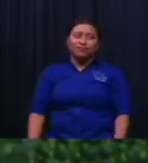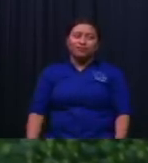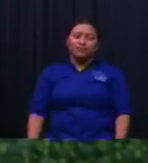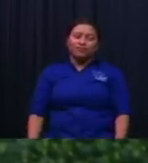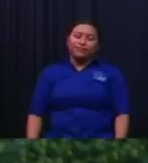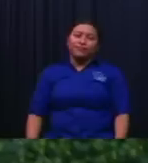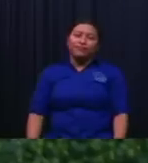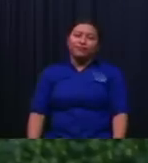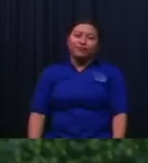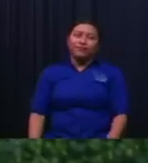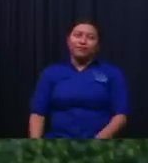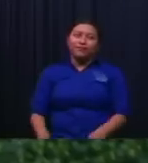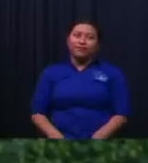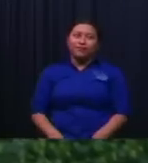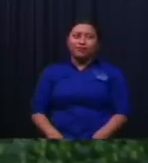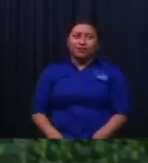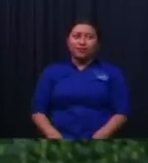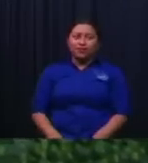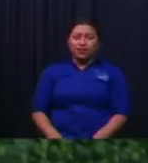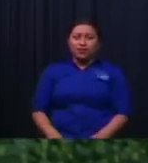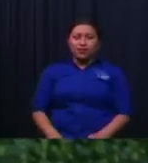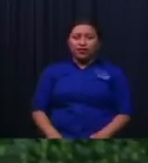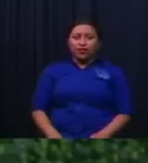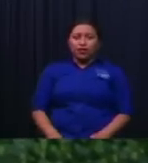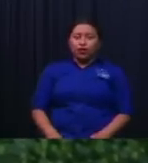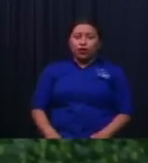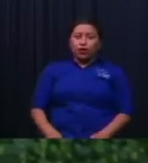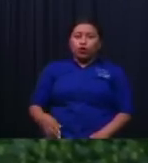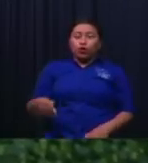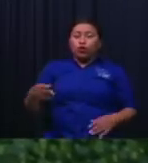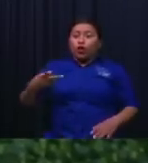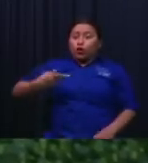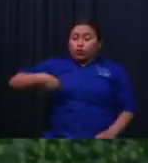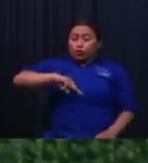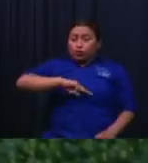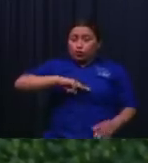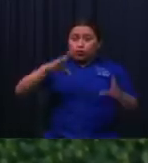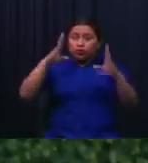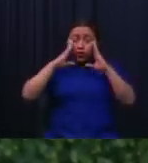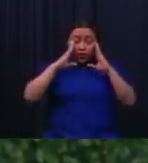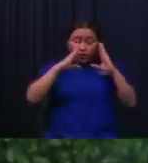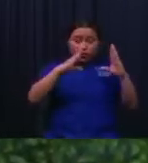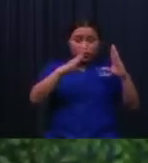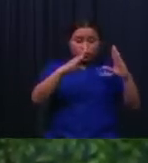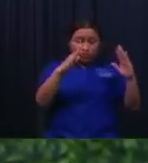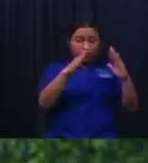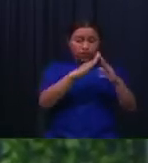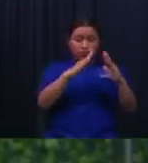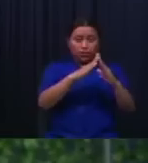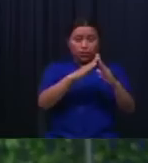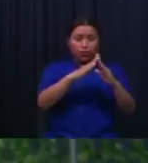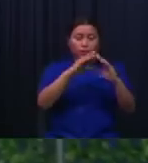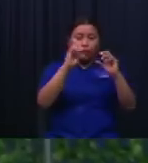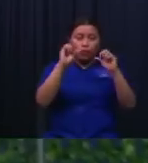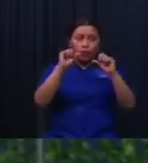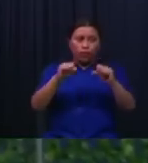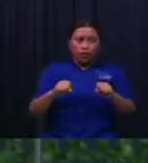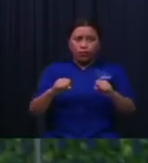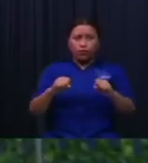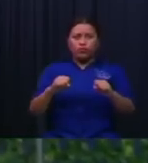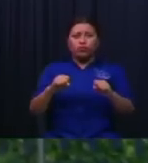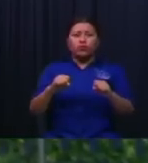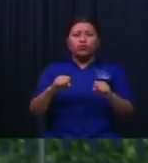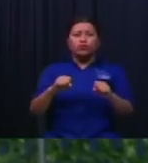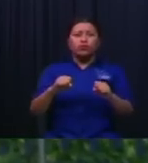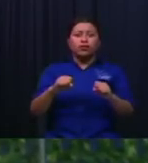Bien, hermano, yo creo que es algo que nosotros le debemos de poner ojo en nuestra casa. Porque nosotros podemos afectar el curso,